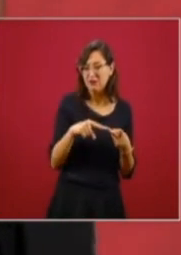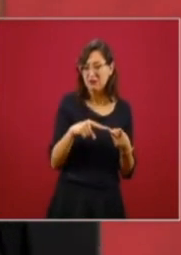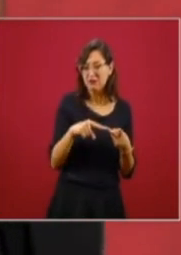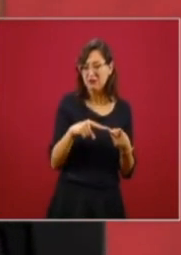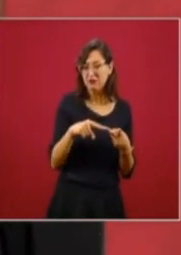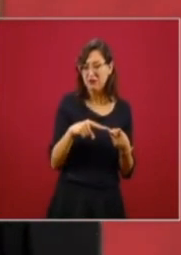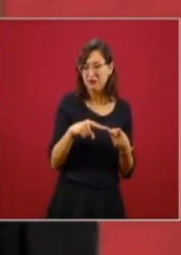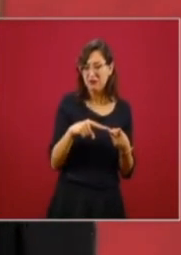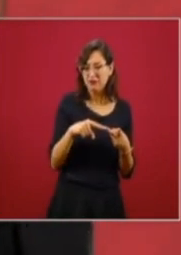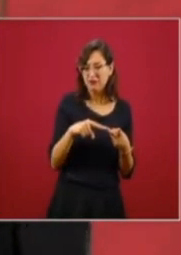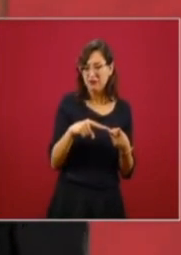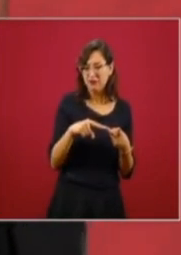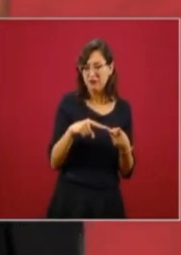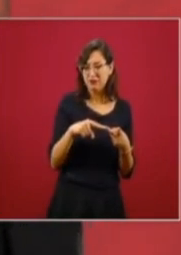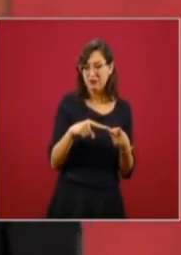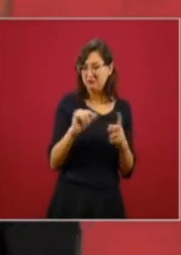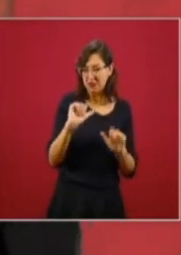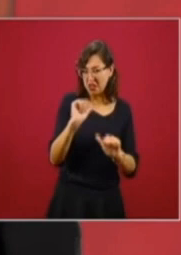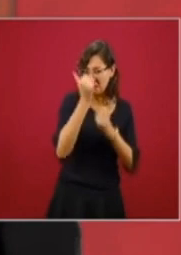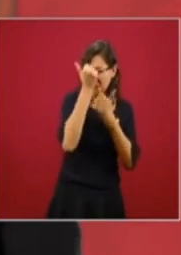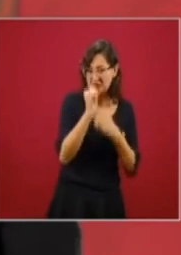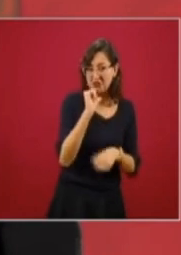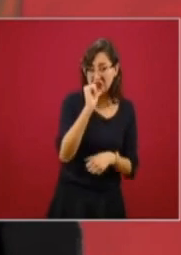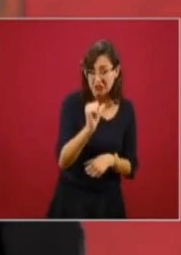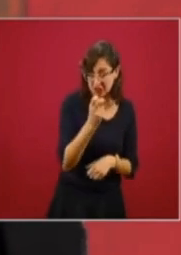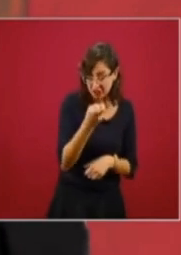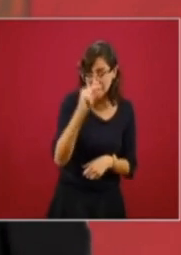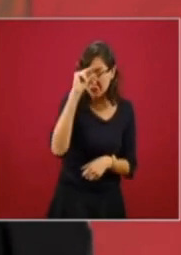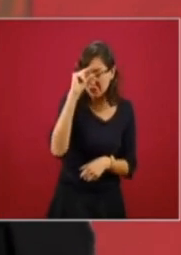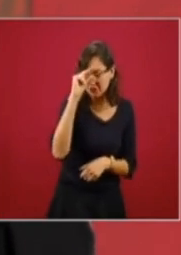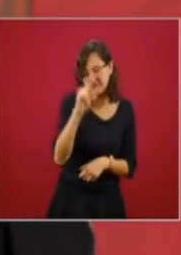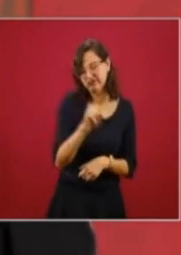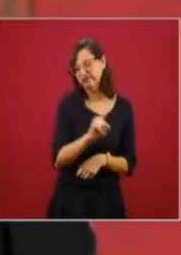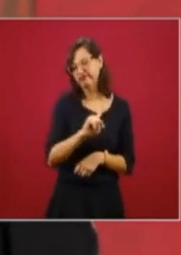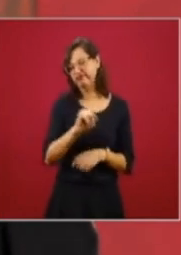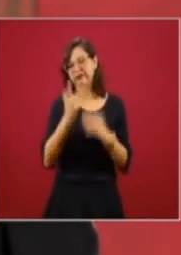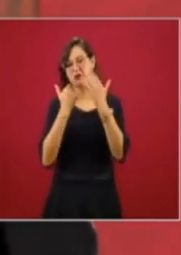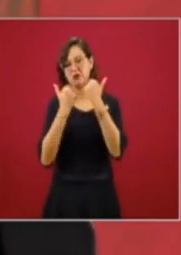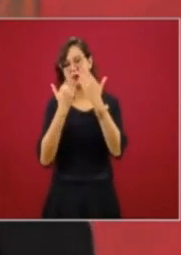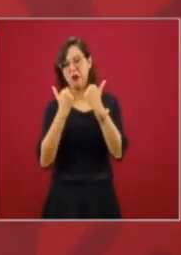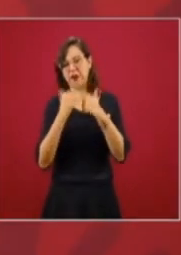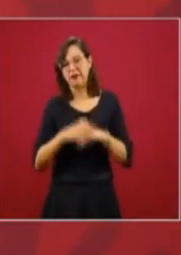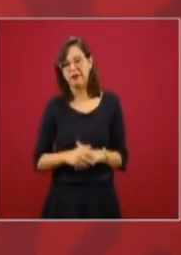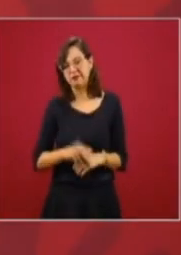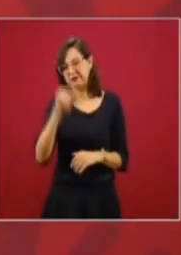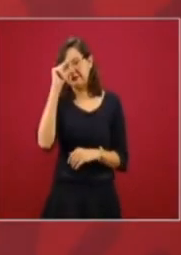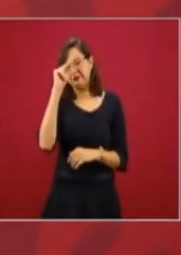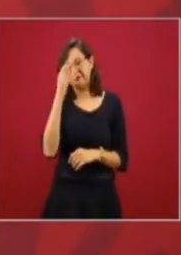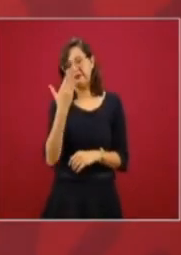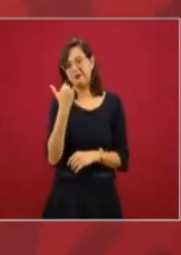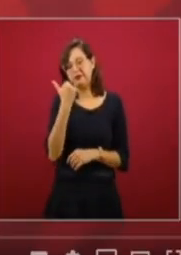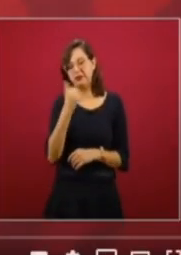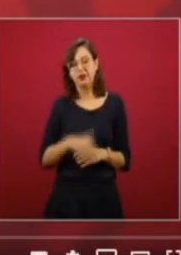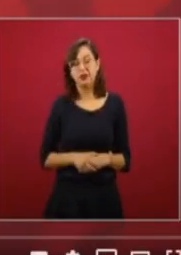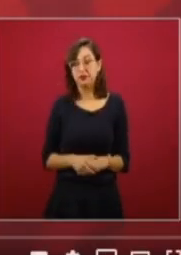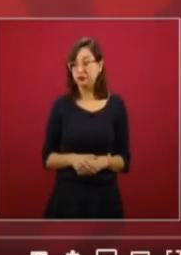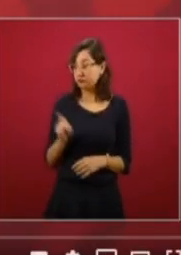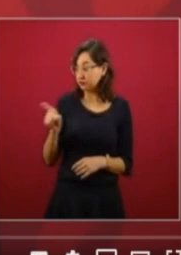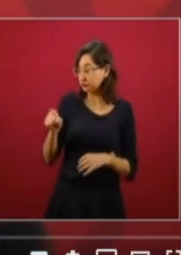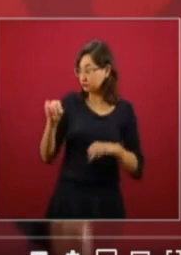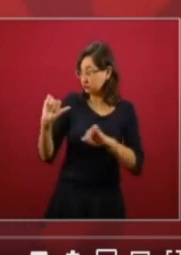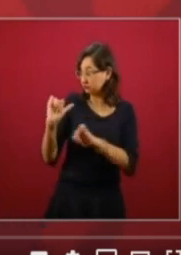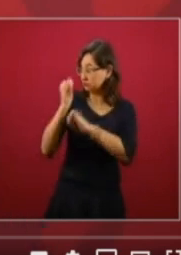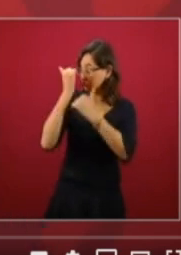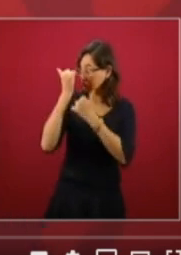el no saber rectificar. Entonces, eso es muy bueno.